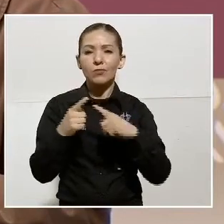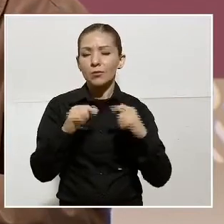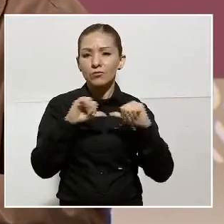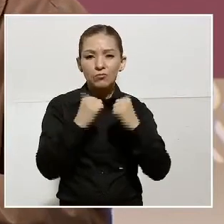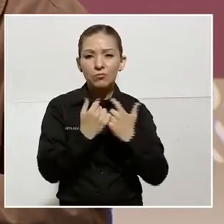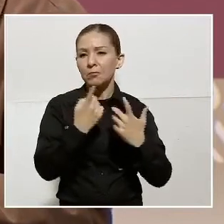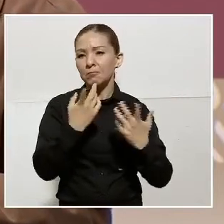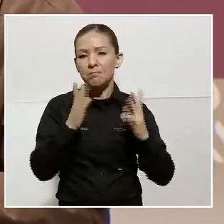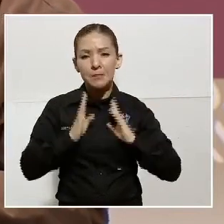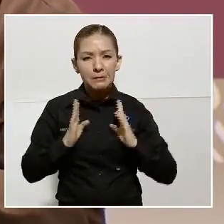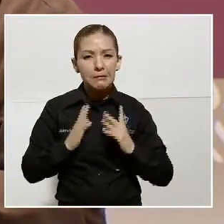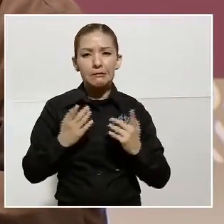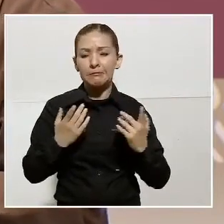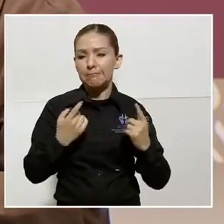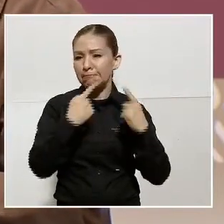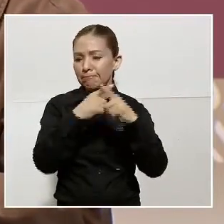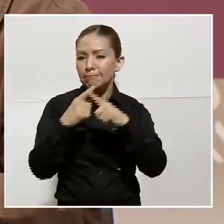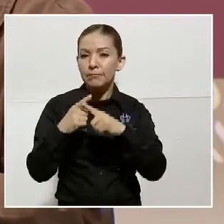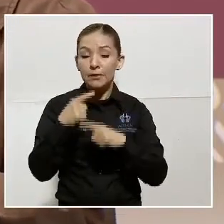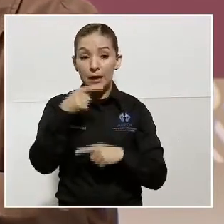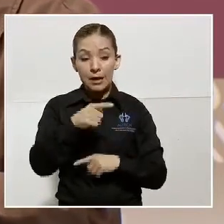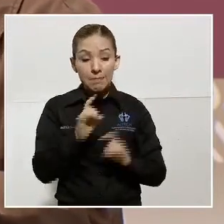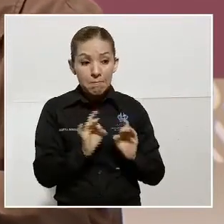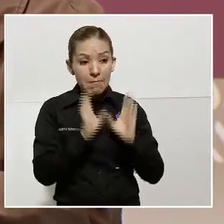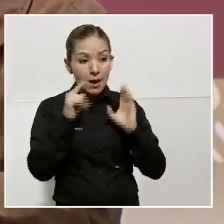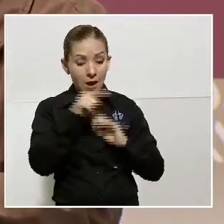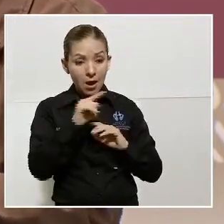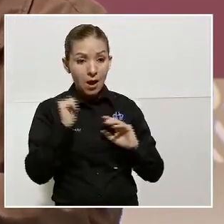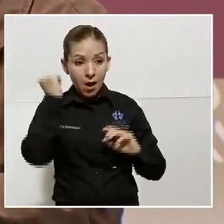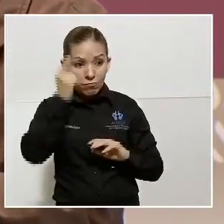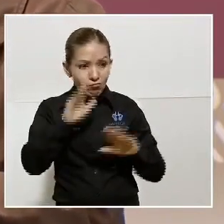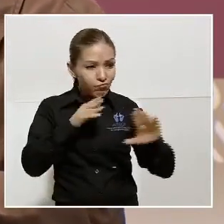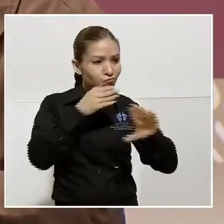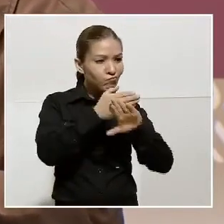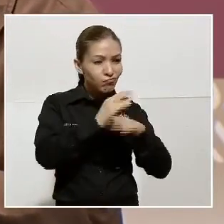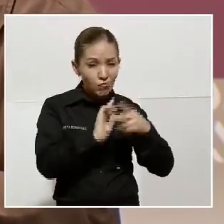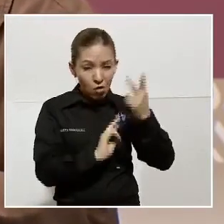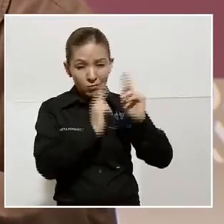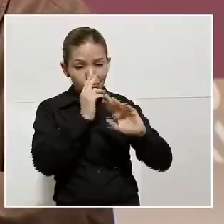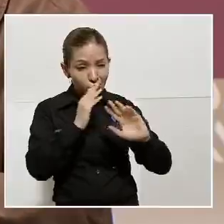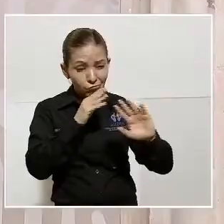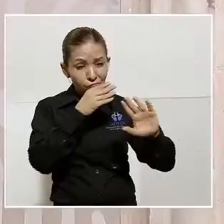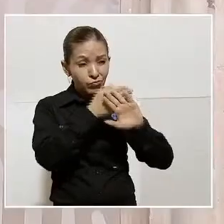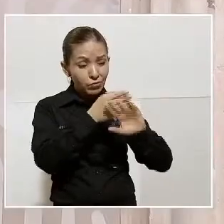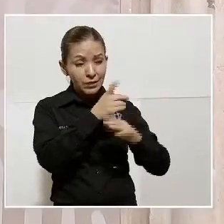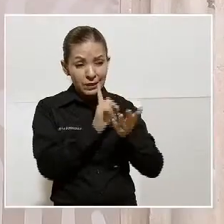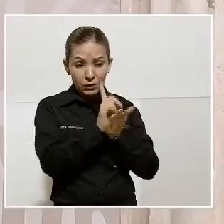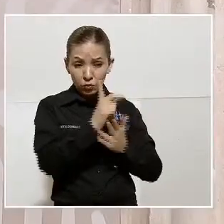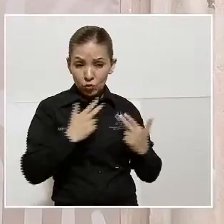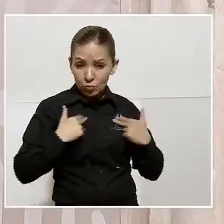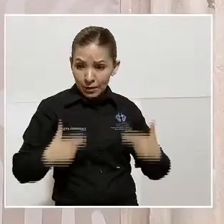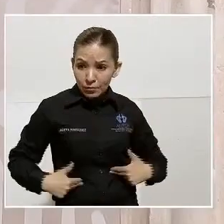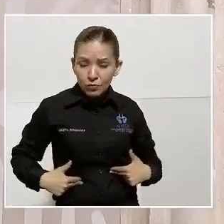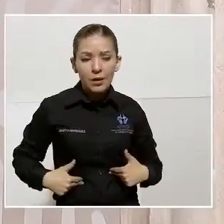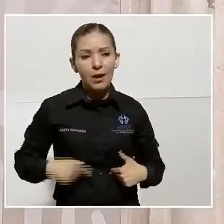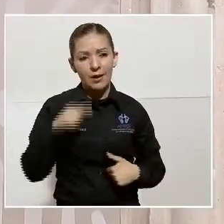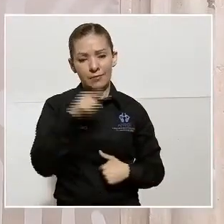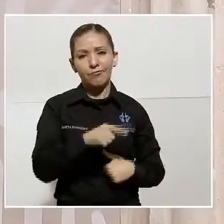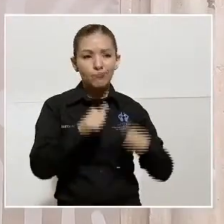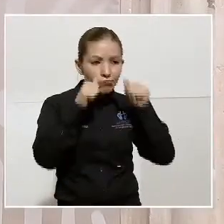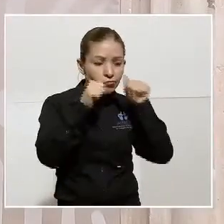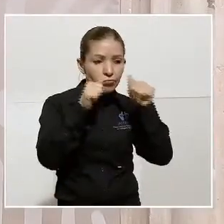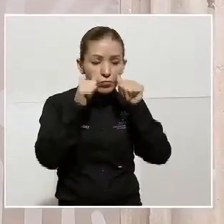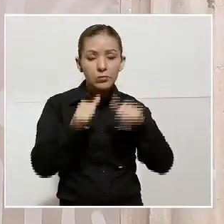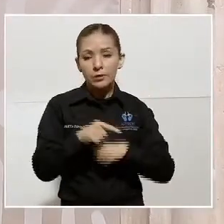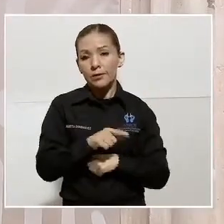militares donde presuntamente se hayan cometido graves violaciones a los derechos humanos. El mecanismo